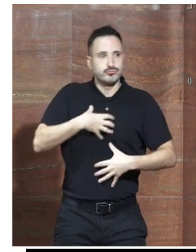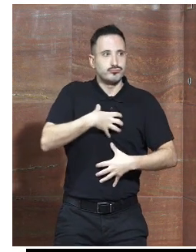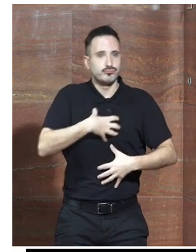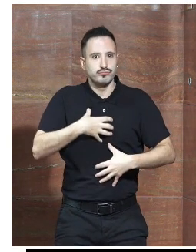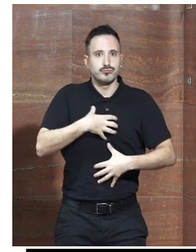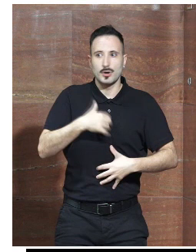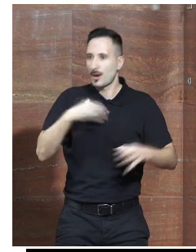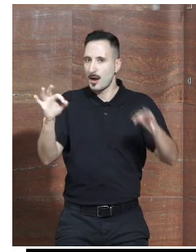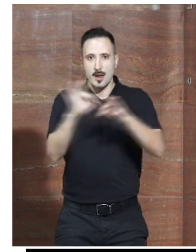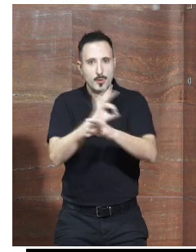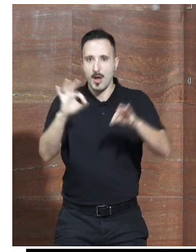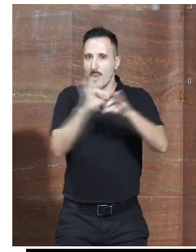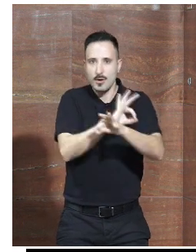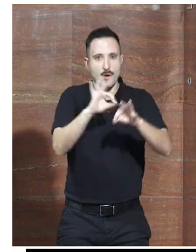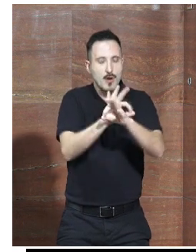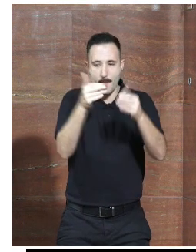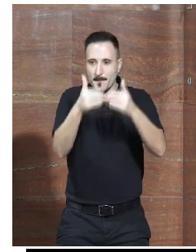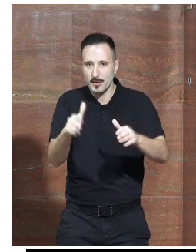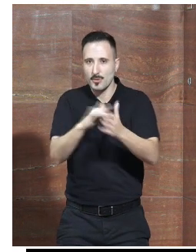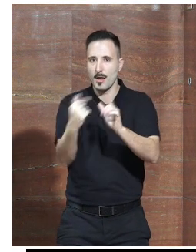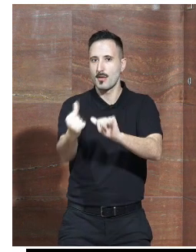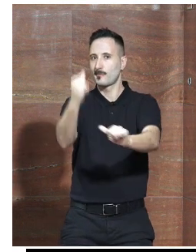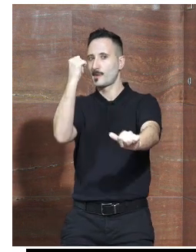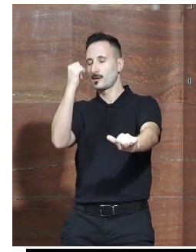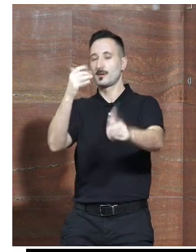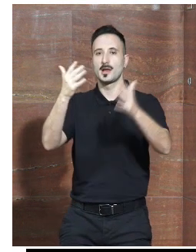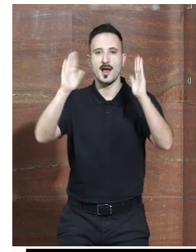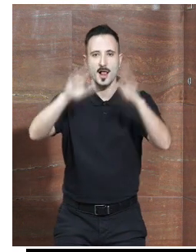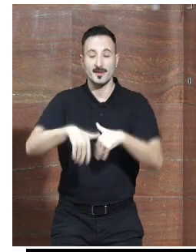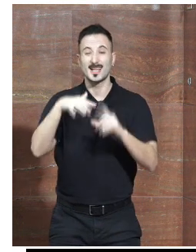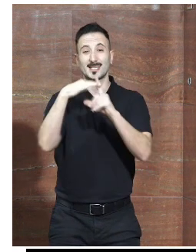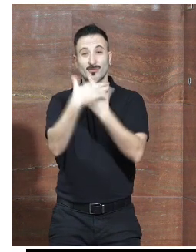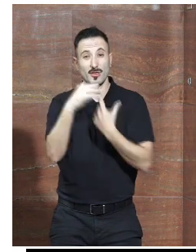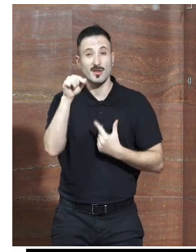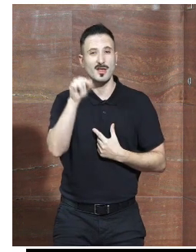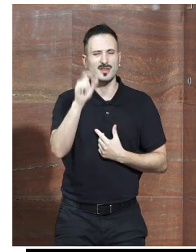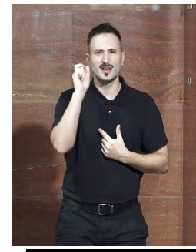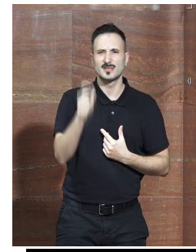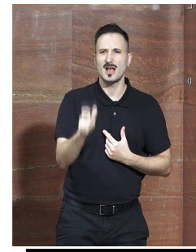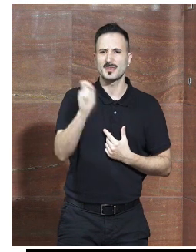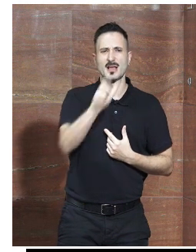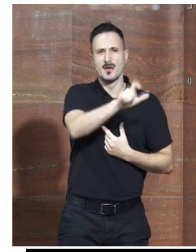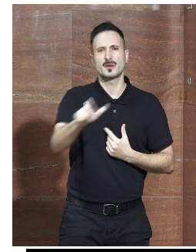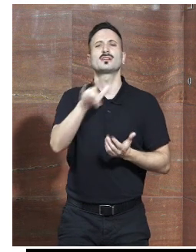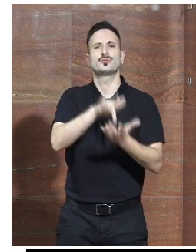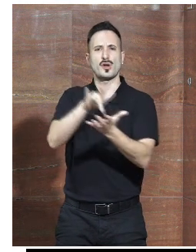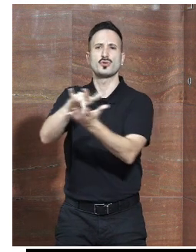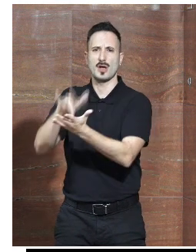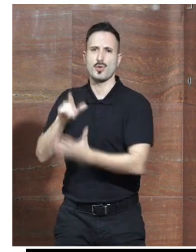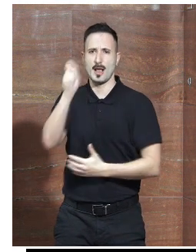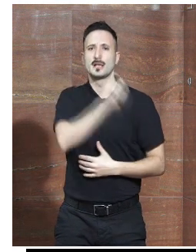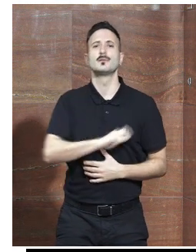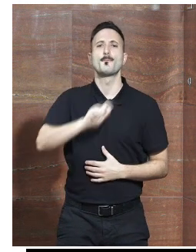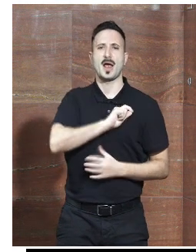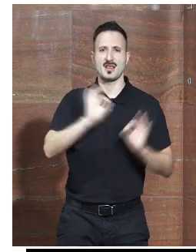tren y nos vamos en el sentido contrario. Claro, a esa situación se enfrentan muchas personas todavía hoy en día en nuestro país, en el día a